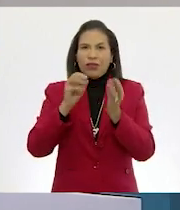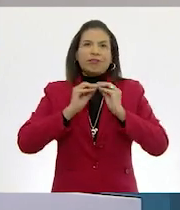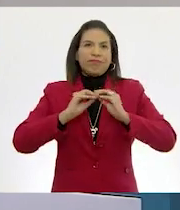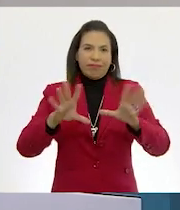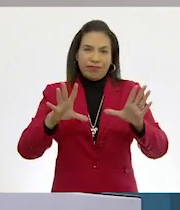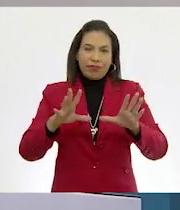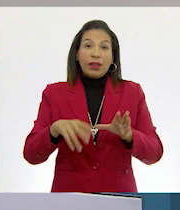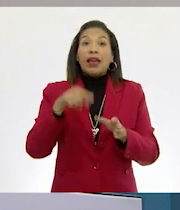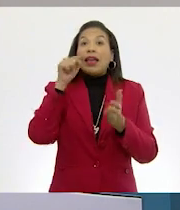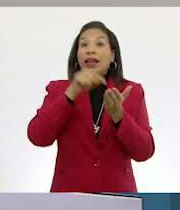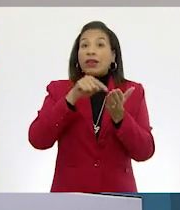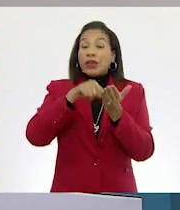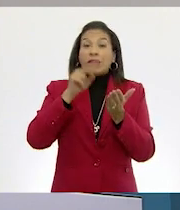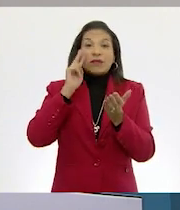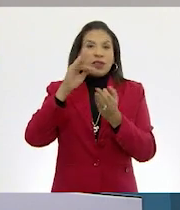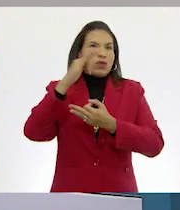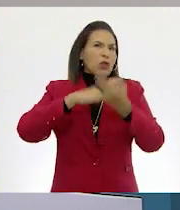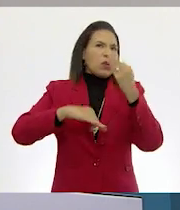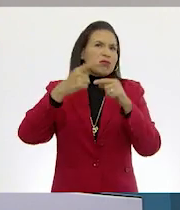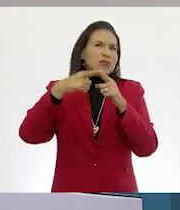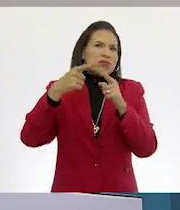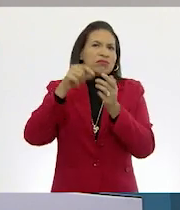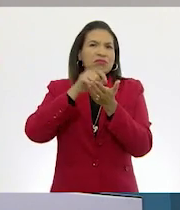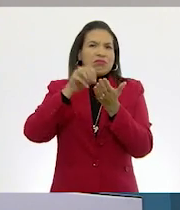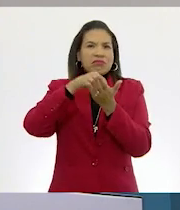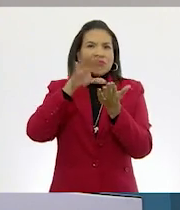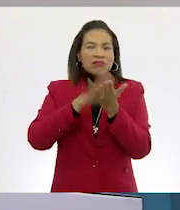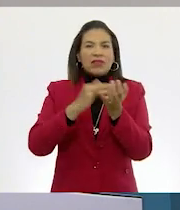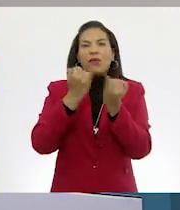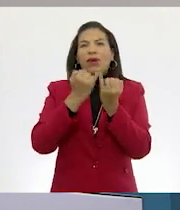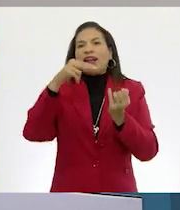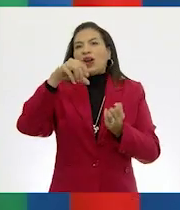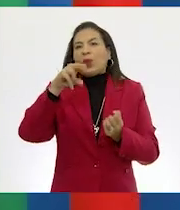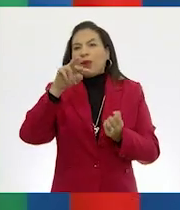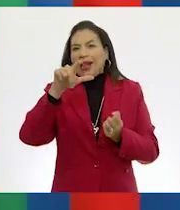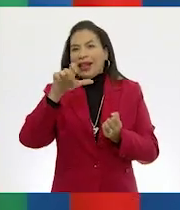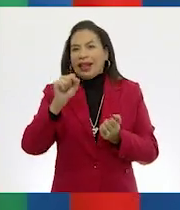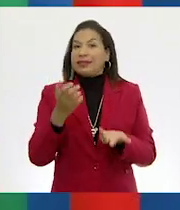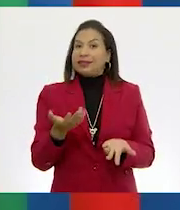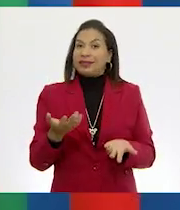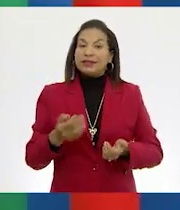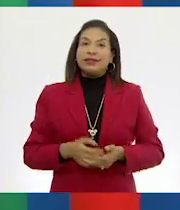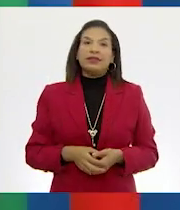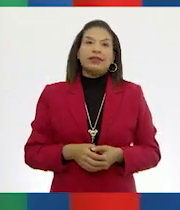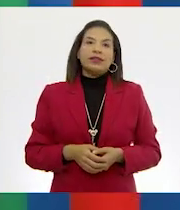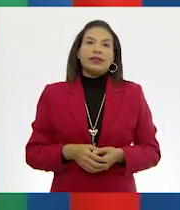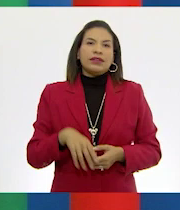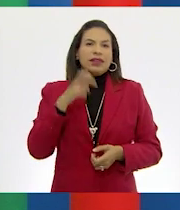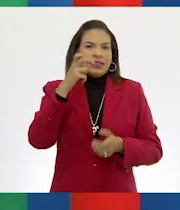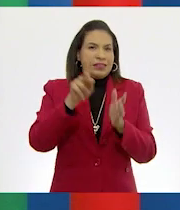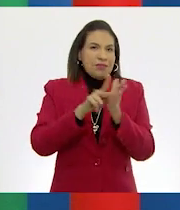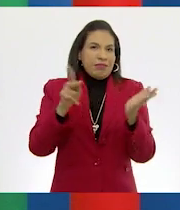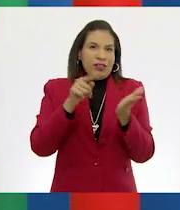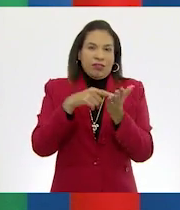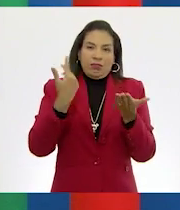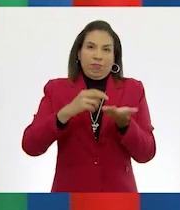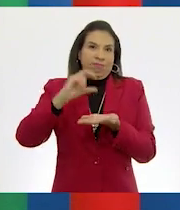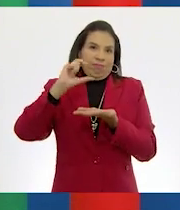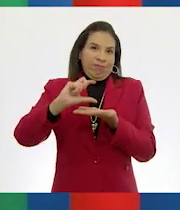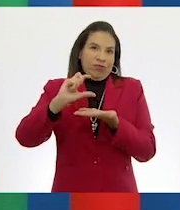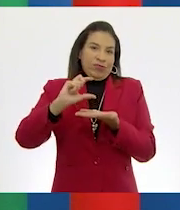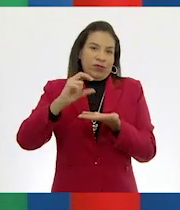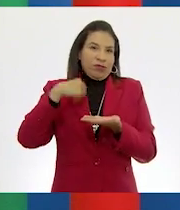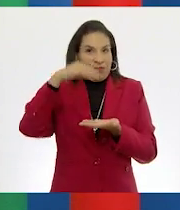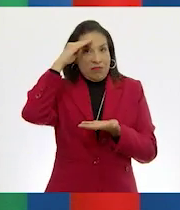publicaban. En ellos aparecían todo tipo de textos, hasta novelas. Ay, pues entonces era un periódico muy grueso, supongo,